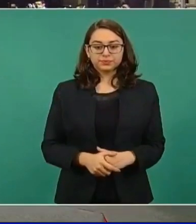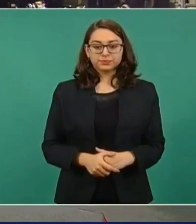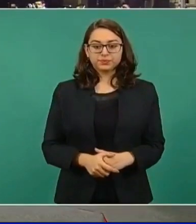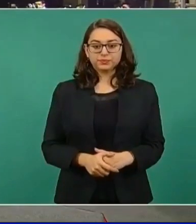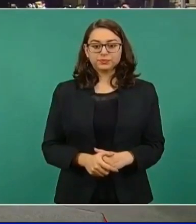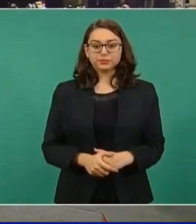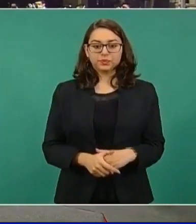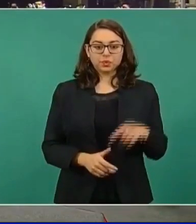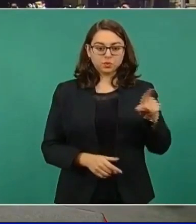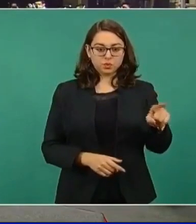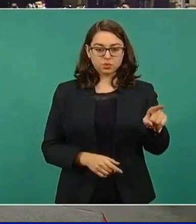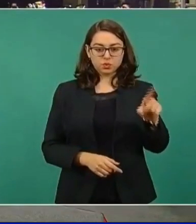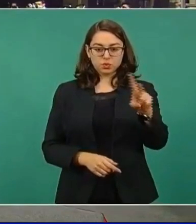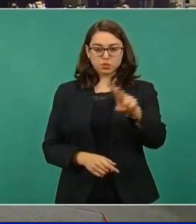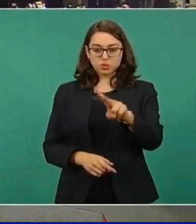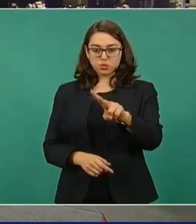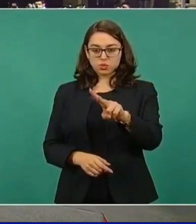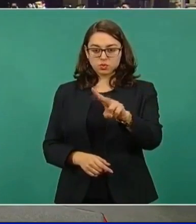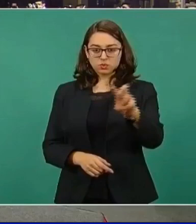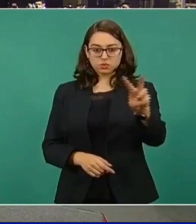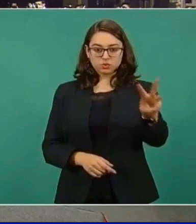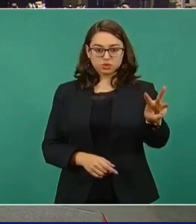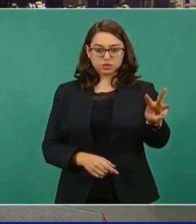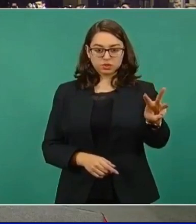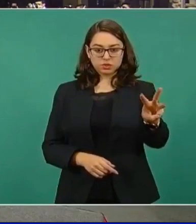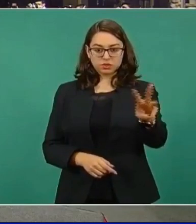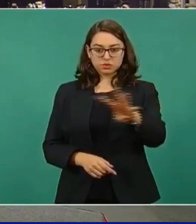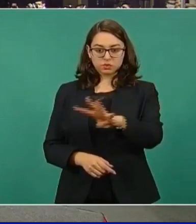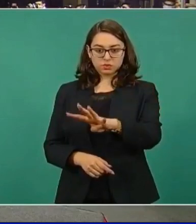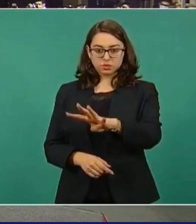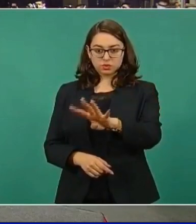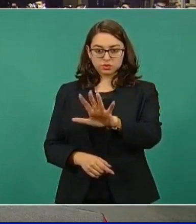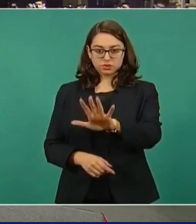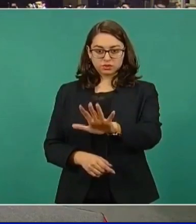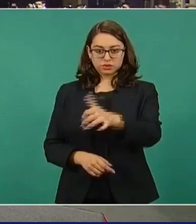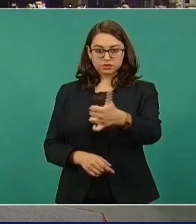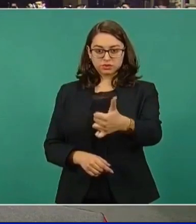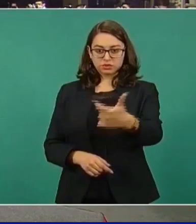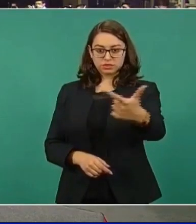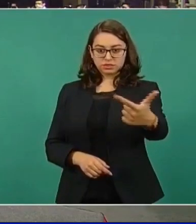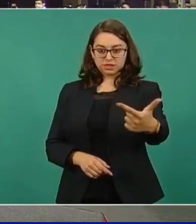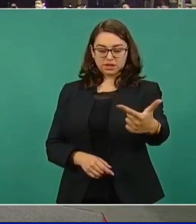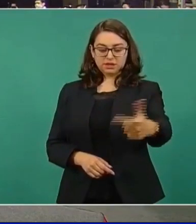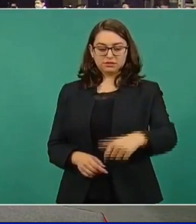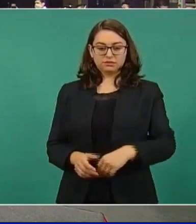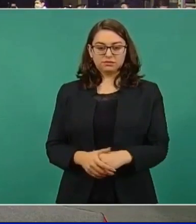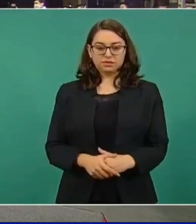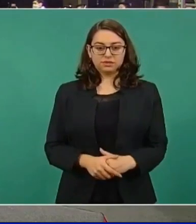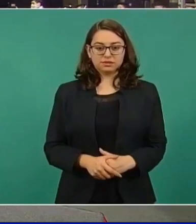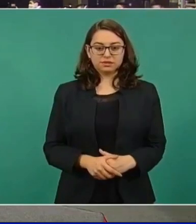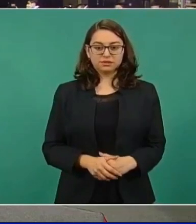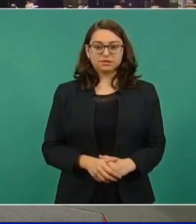1, 2, 3, 4, 5, 6, 7 ya.